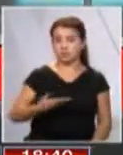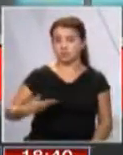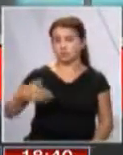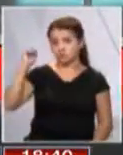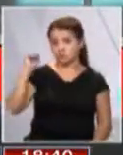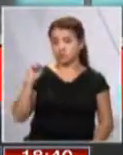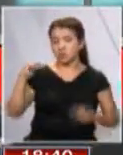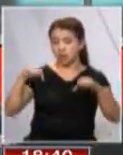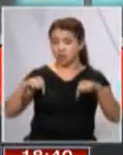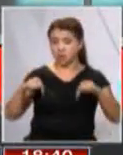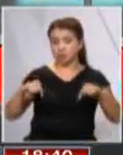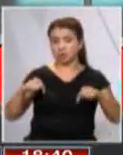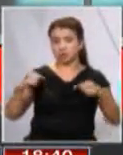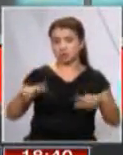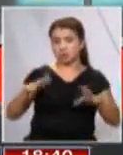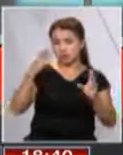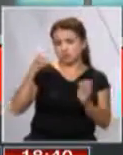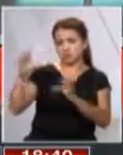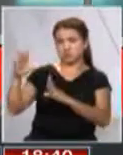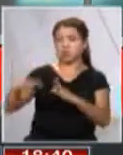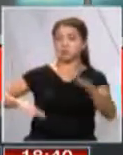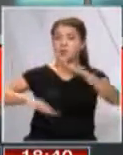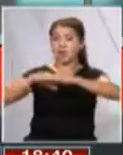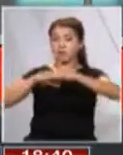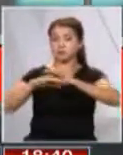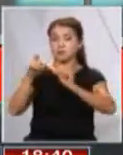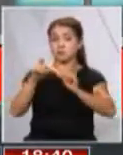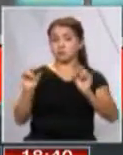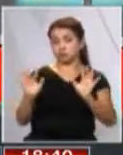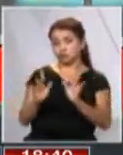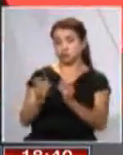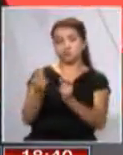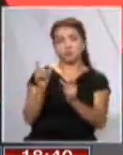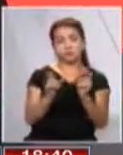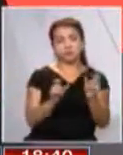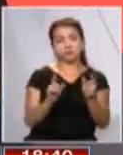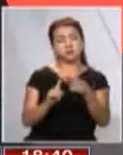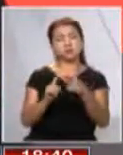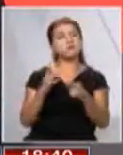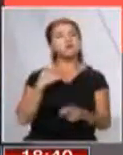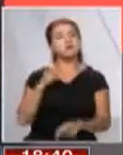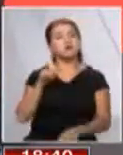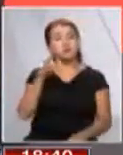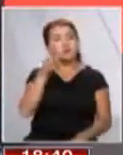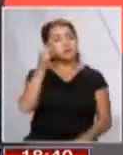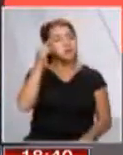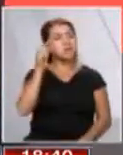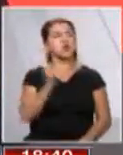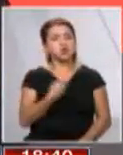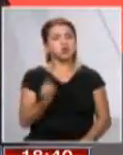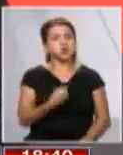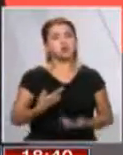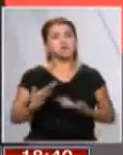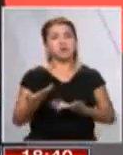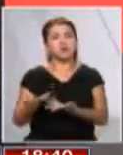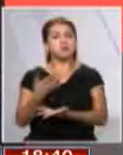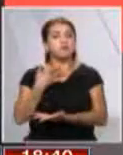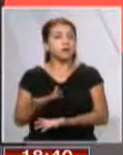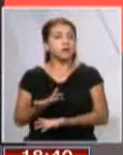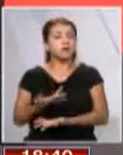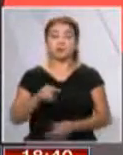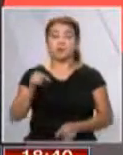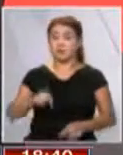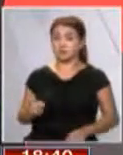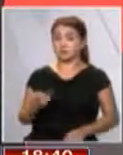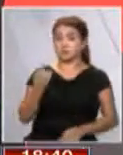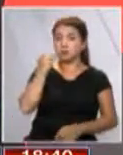esto se supone tiene alguna capacidad limitada y son muchas las personas que quisiera participar porque en el particularidad que lo importante aunque yo yo creo que cada primero